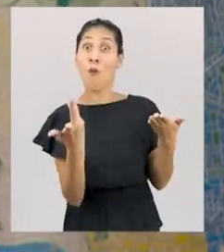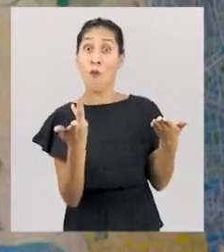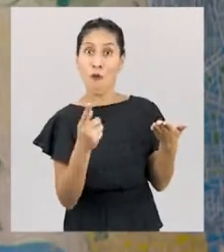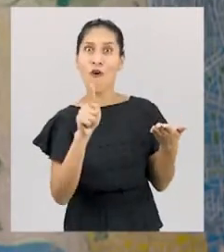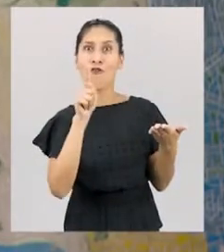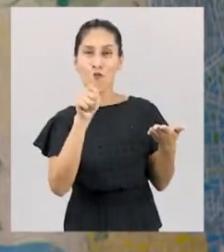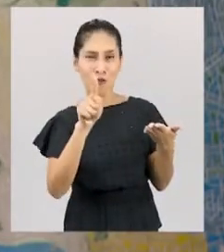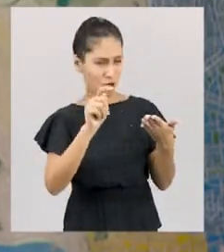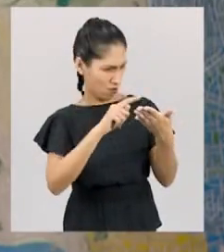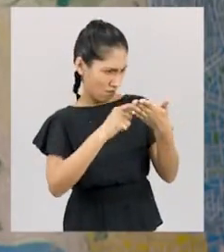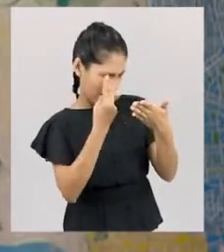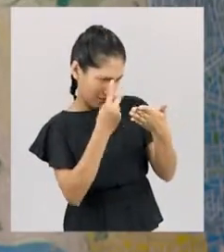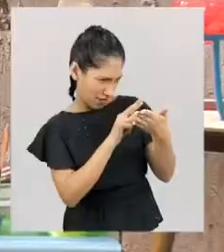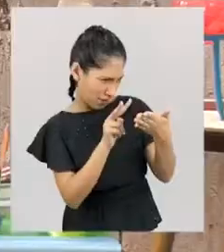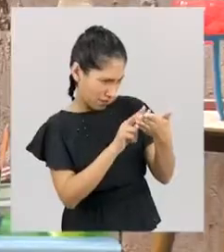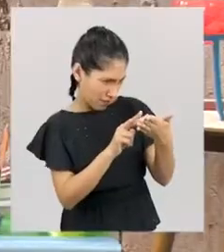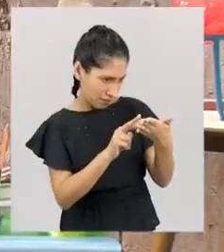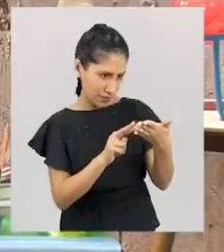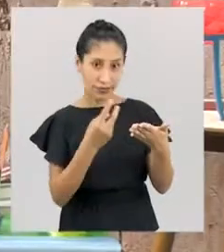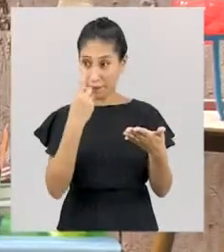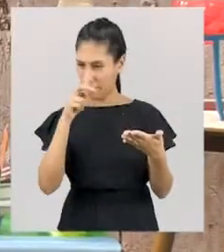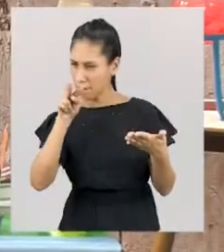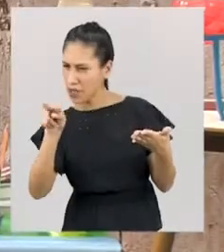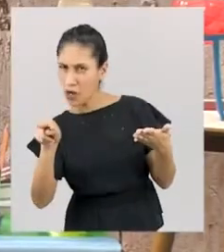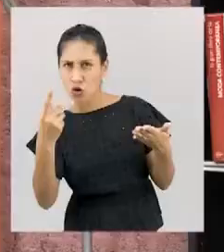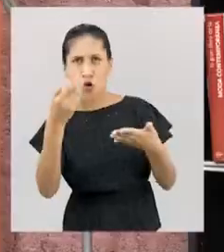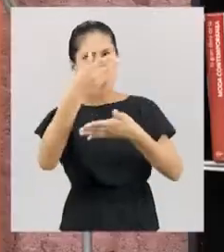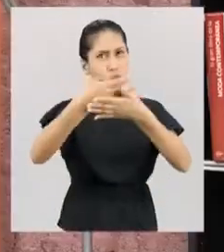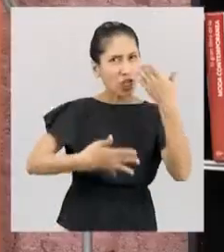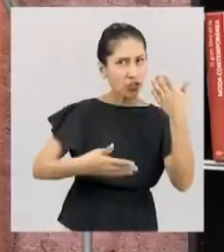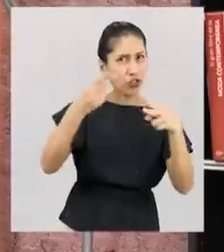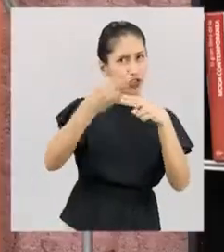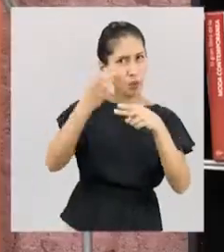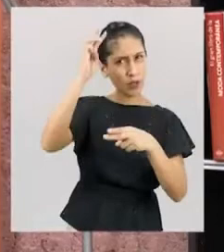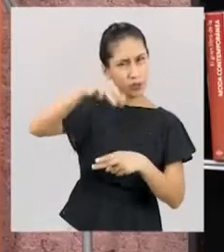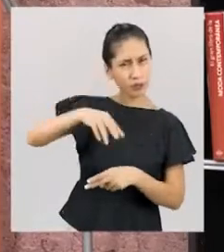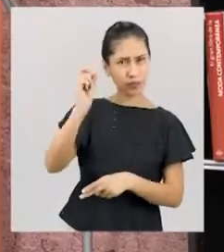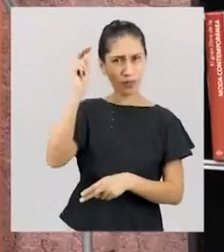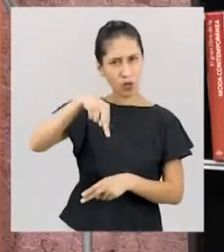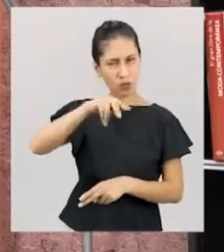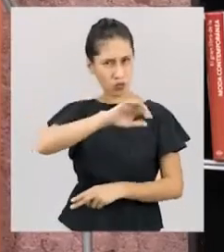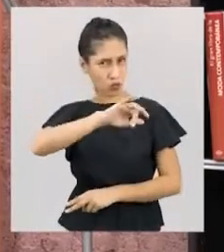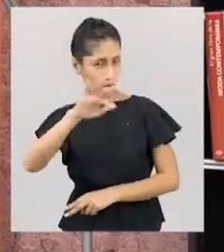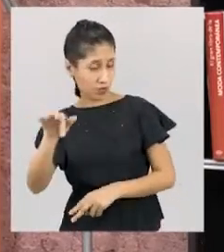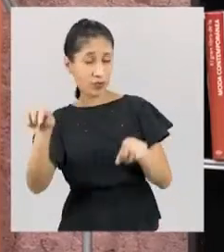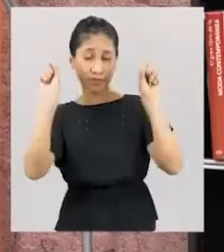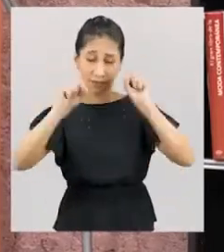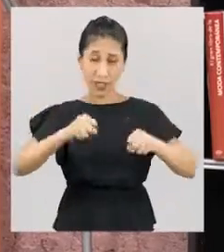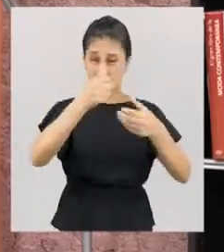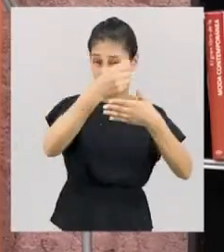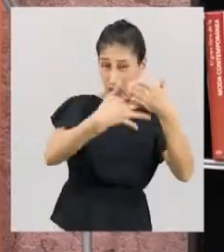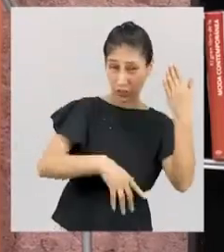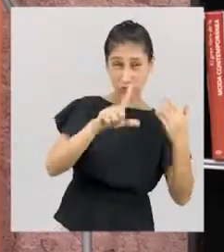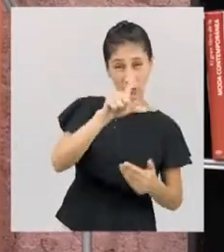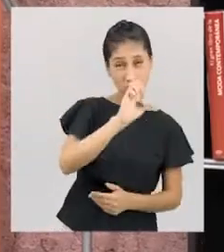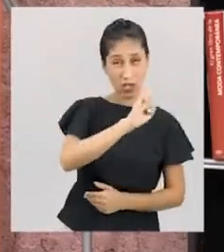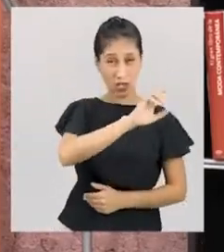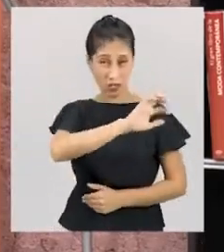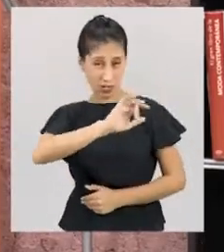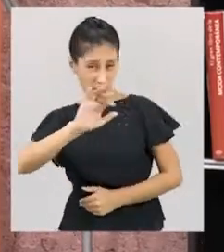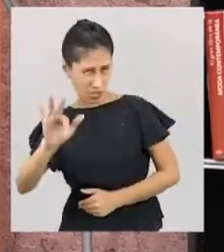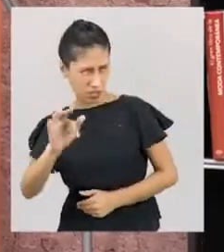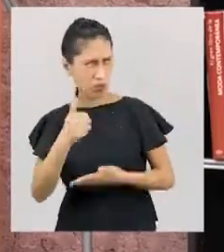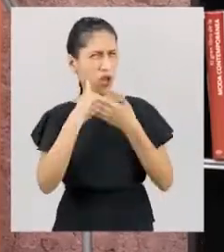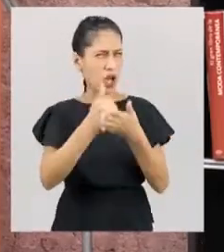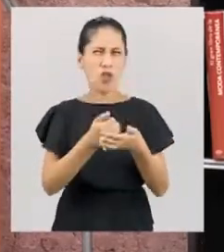encontrarás plasmados en un texto llamado monografía. Así es. Y sobre los textos legislativos, te comento que son aquellos